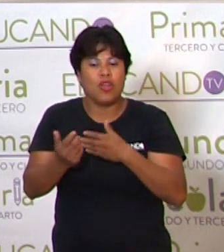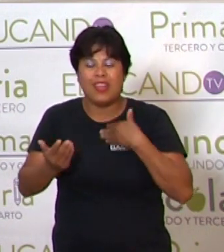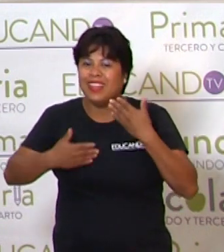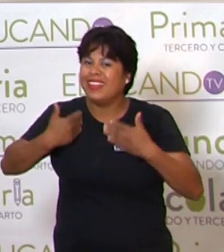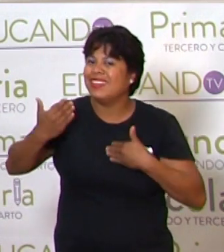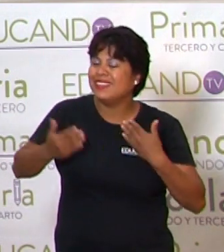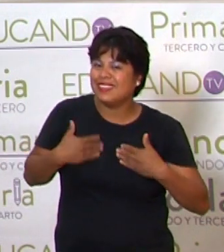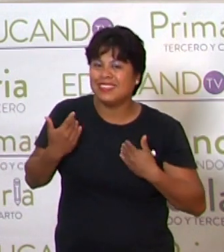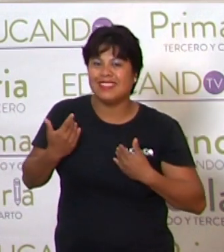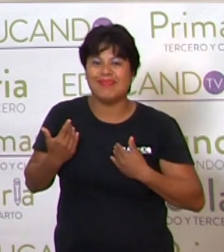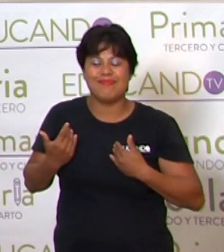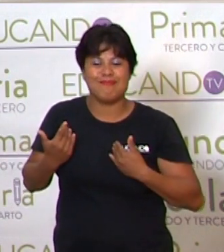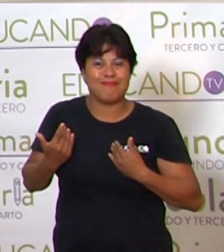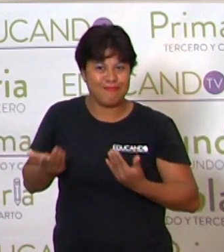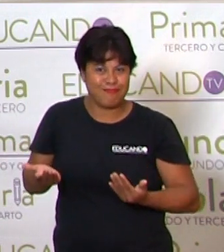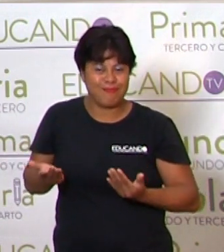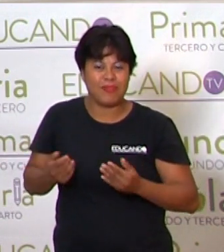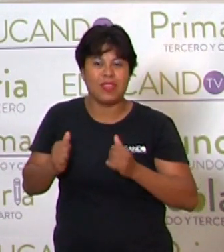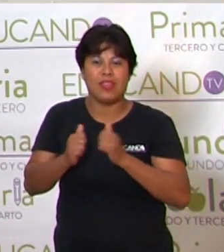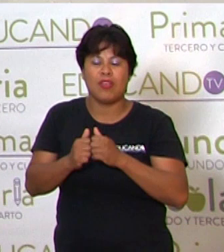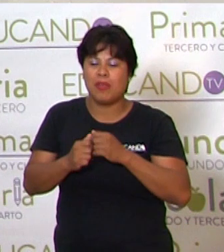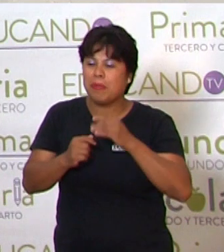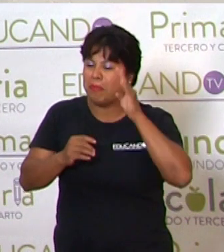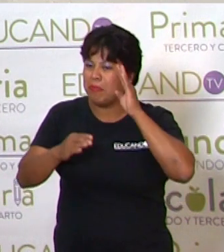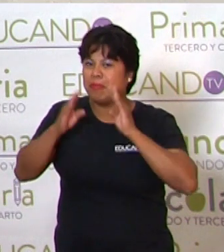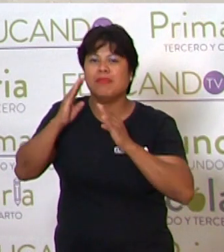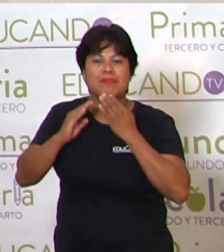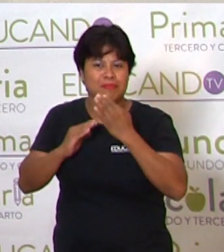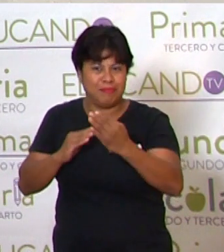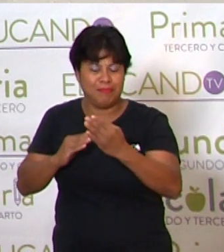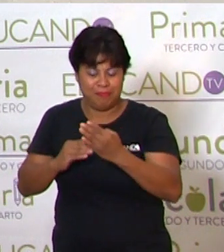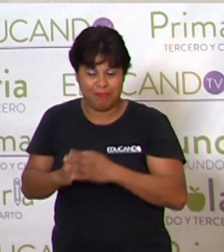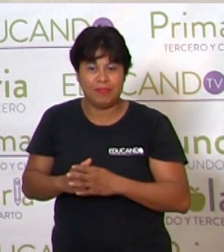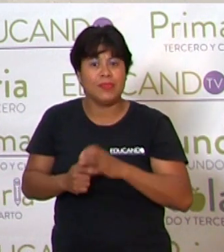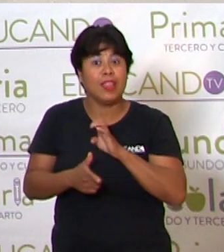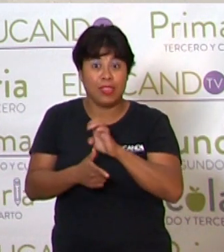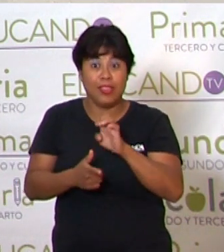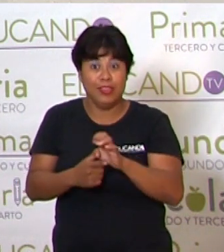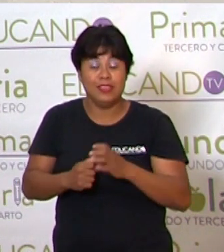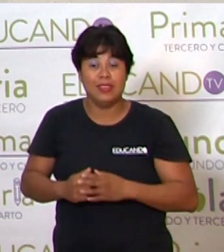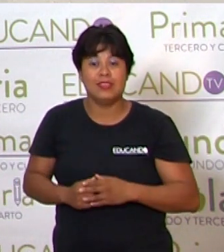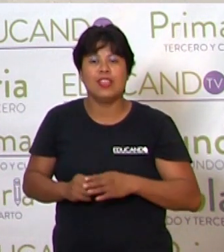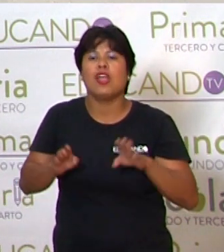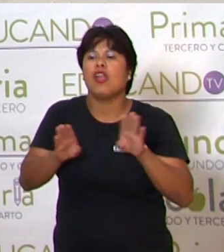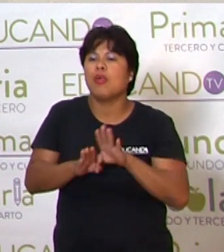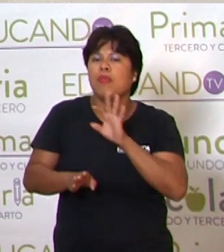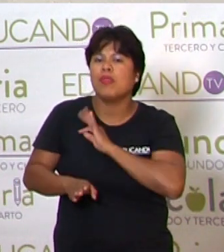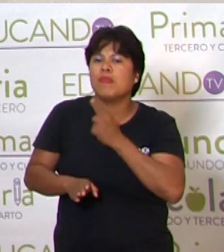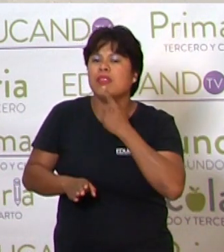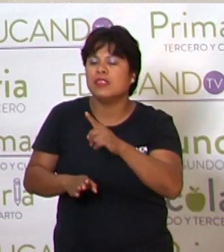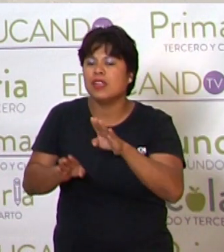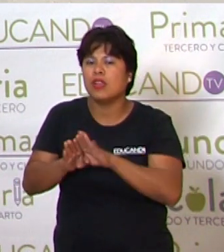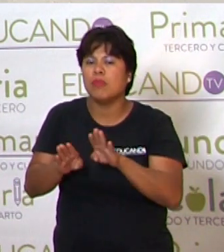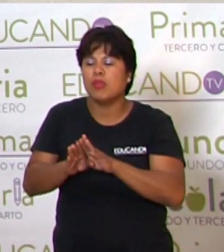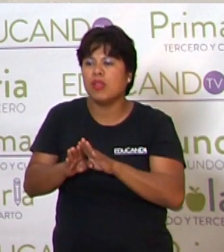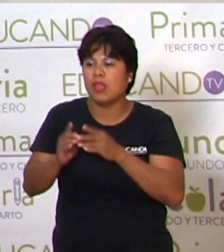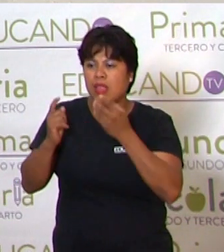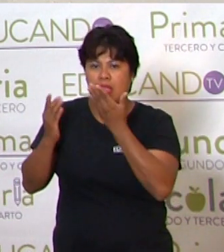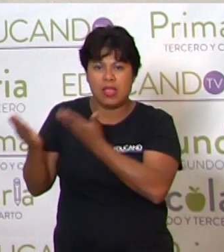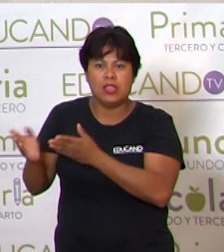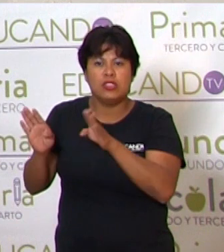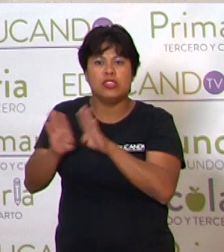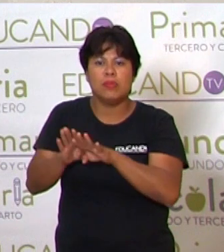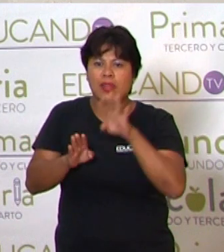humor, con sátira, con ironía, ¿verdad? Entonces, ¿cómo definirían ustedes a